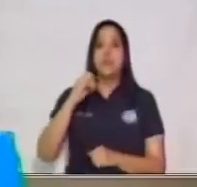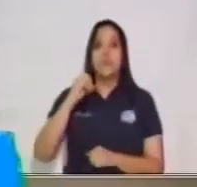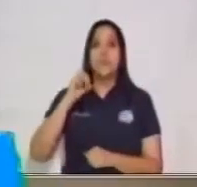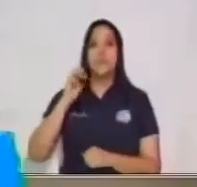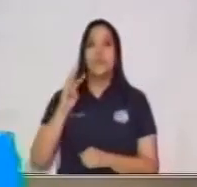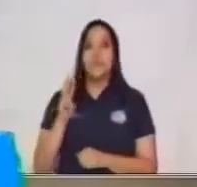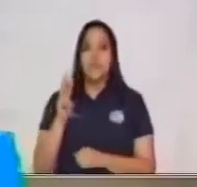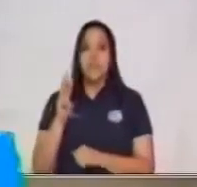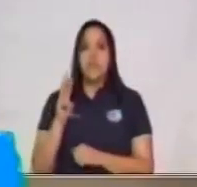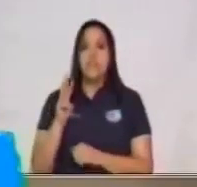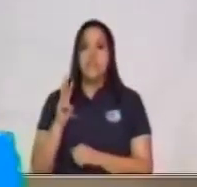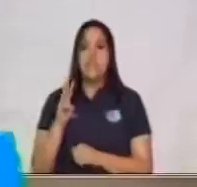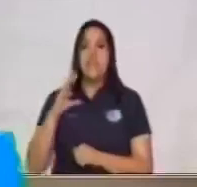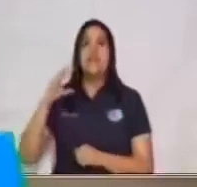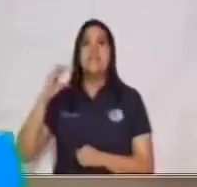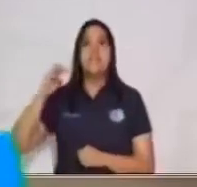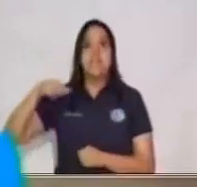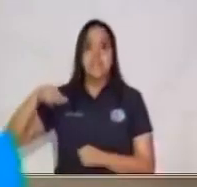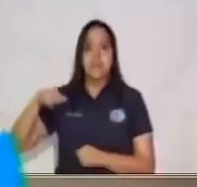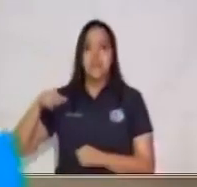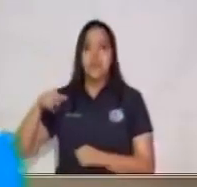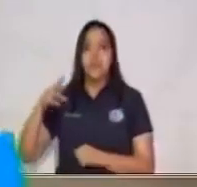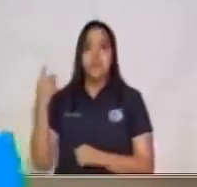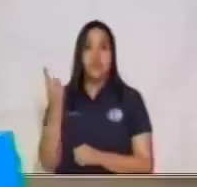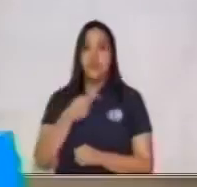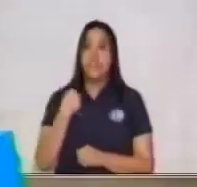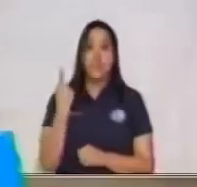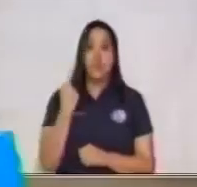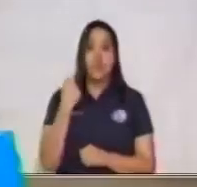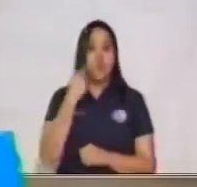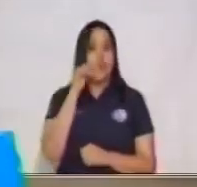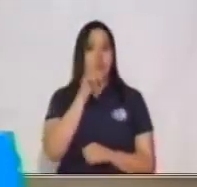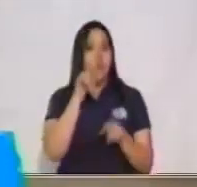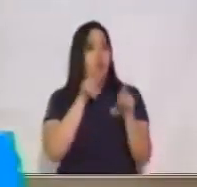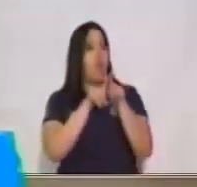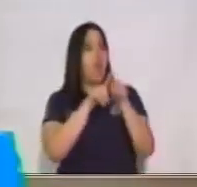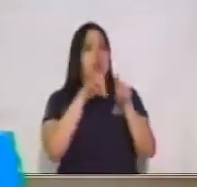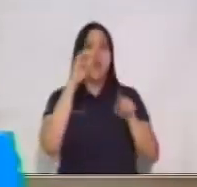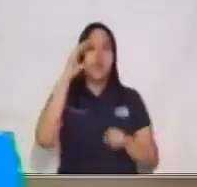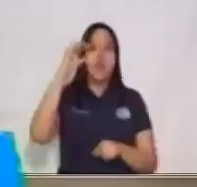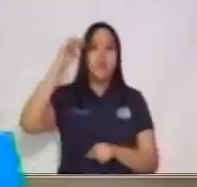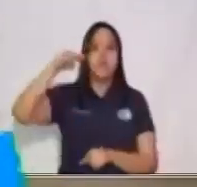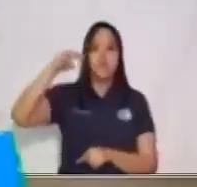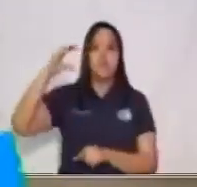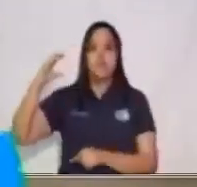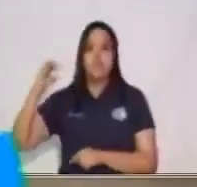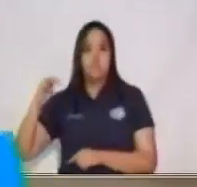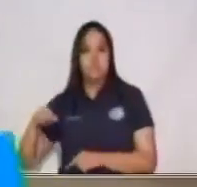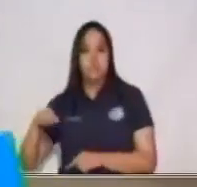7.03 centímetros, porque todos lo estamos trabajando en centímetros.